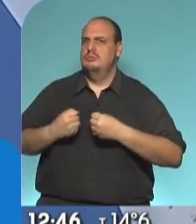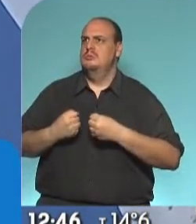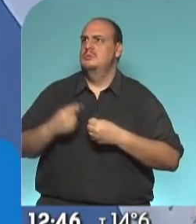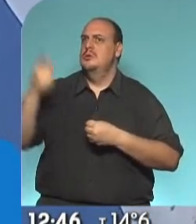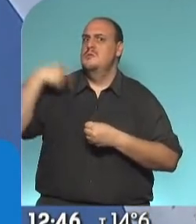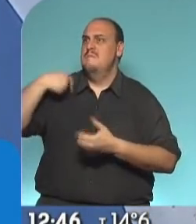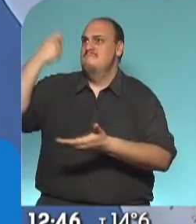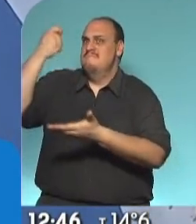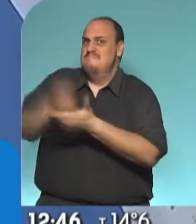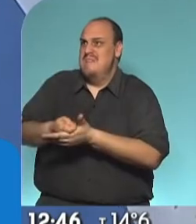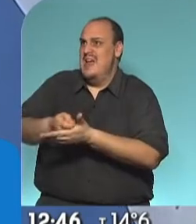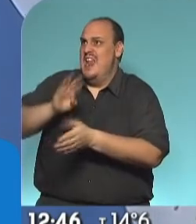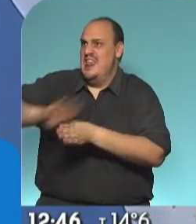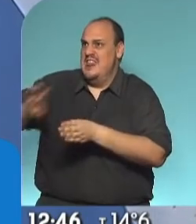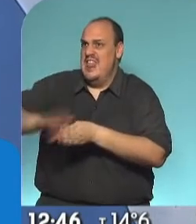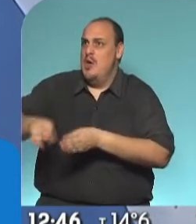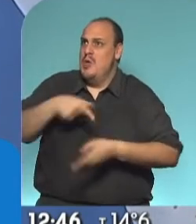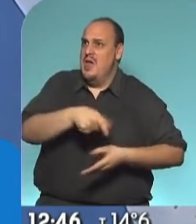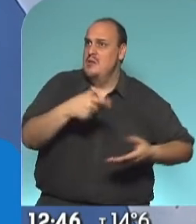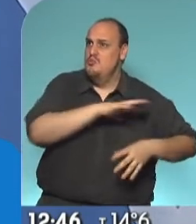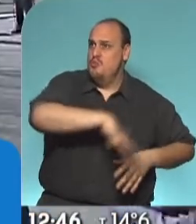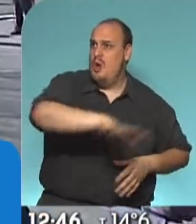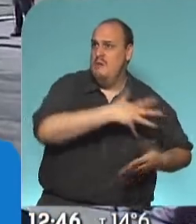hagan pagar una deuda a costa de nuestro pueblo.